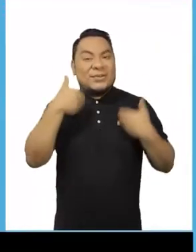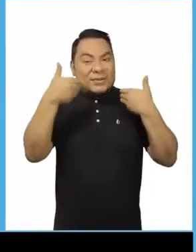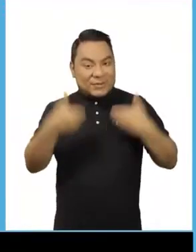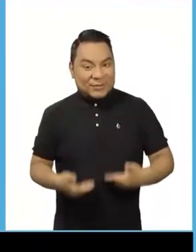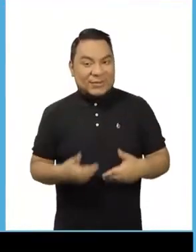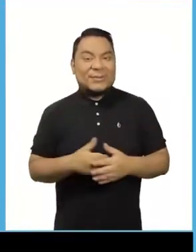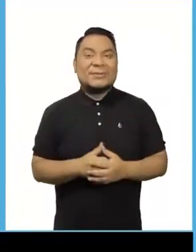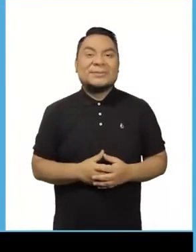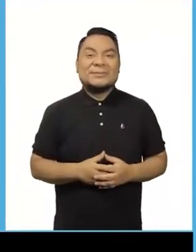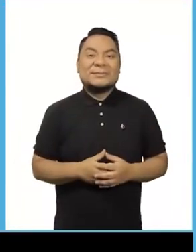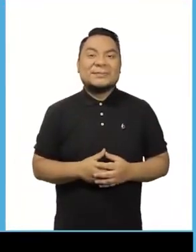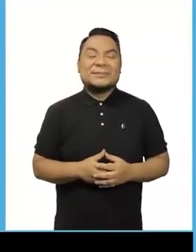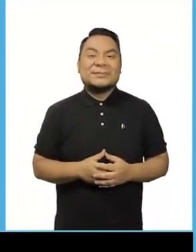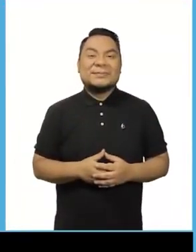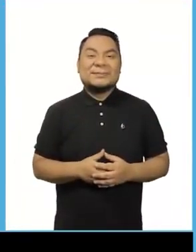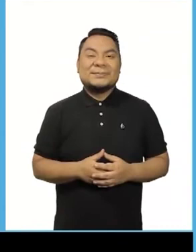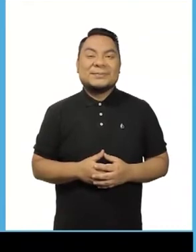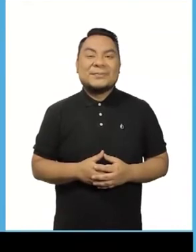Yo